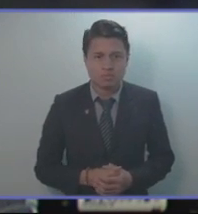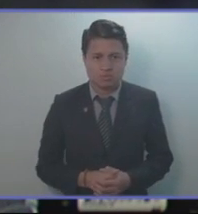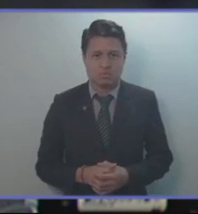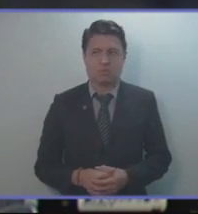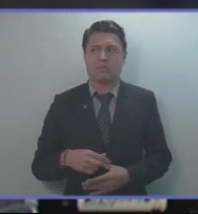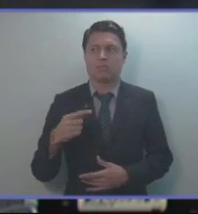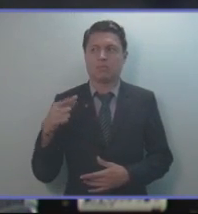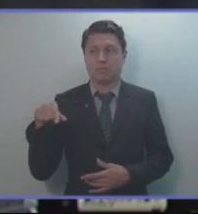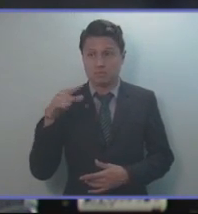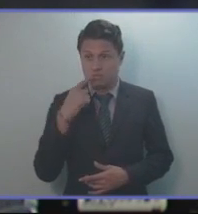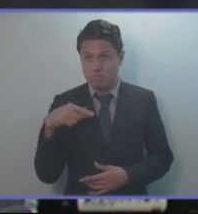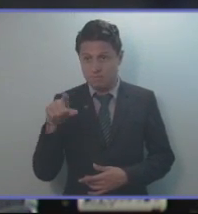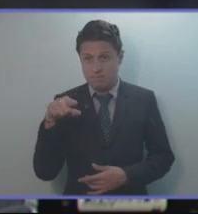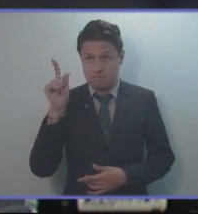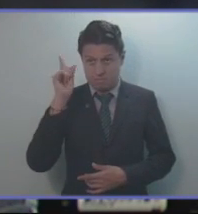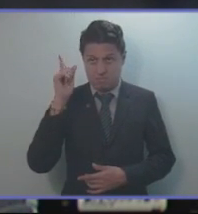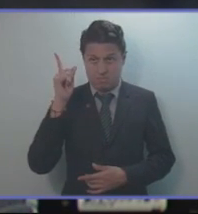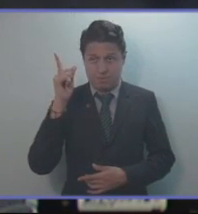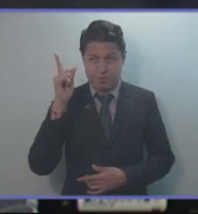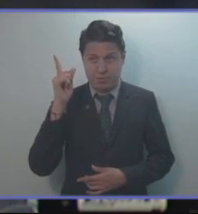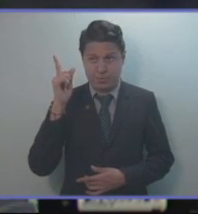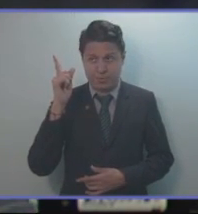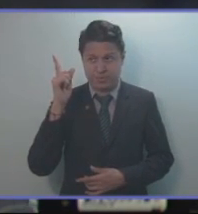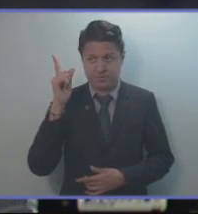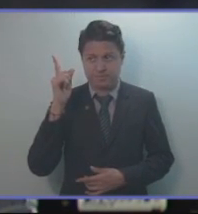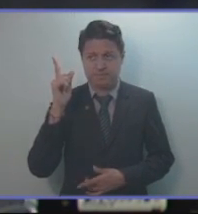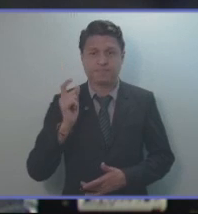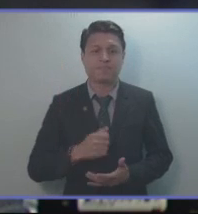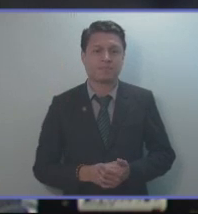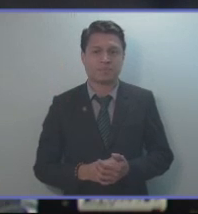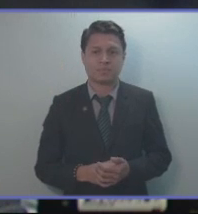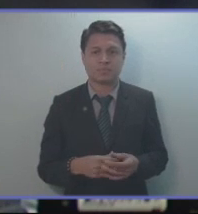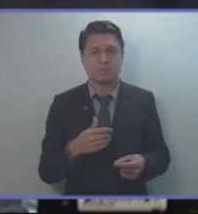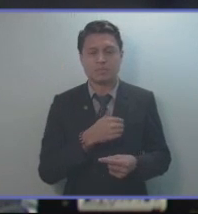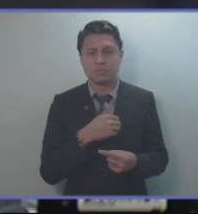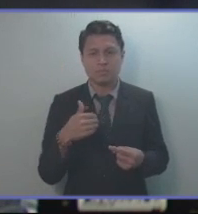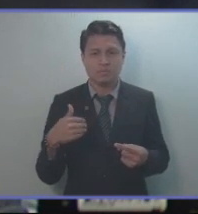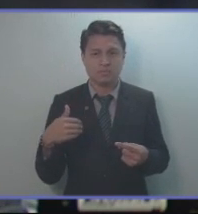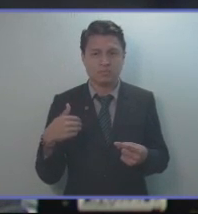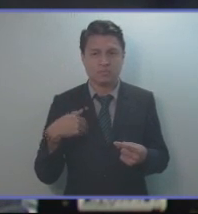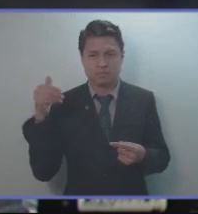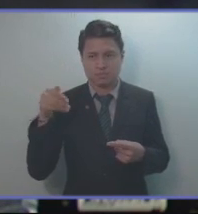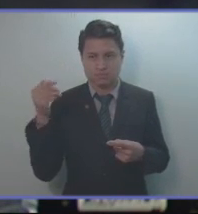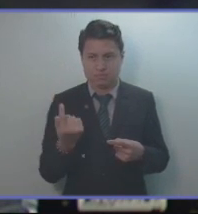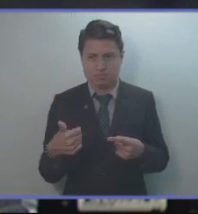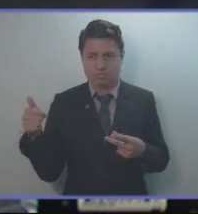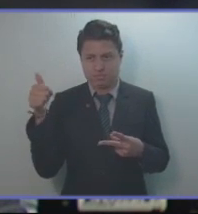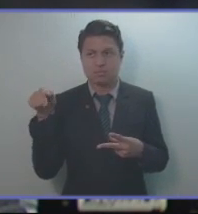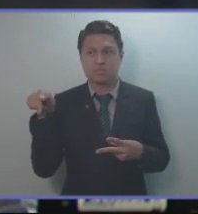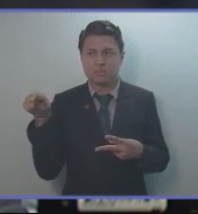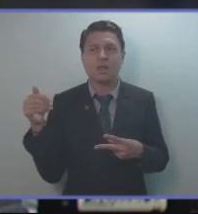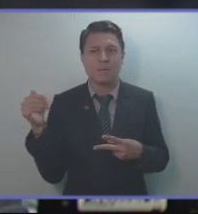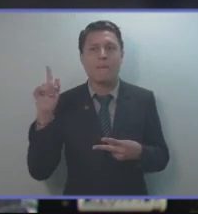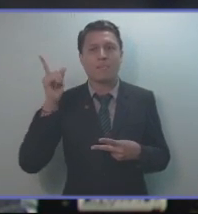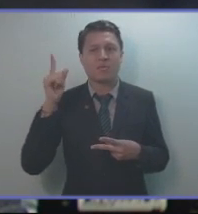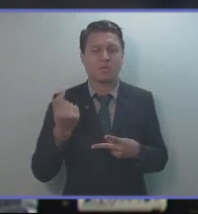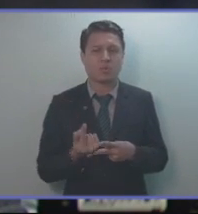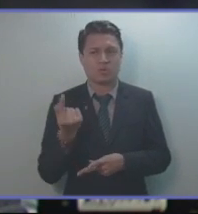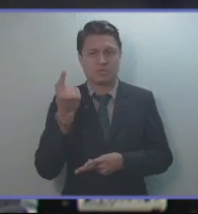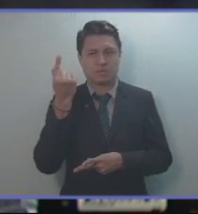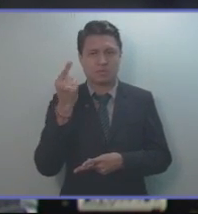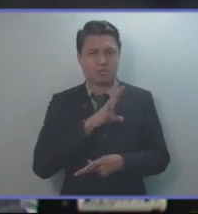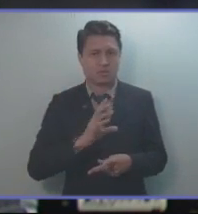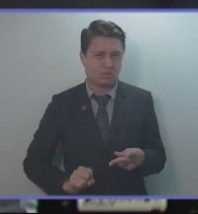sido profesor, al señor ministro de Educación, que ha sido profesor de la Universidad